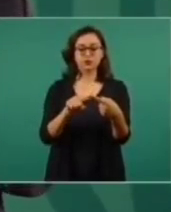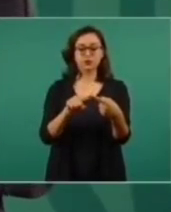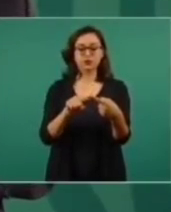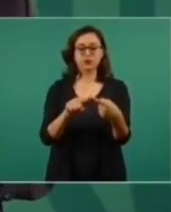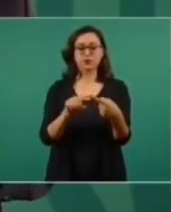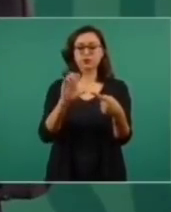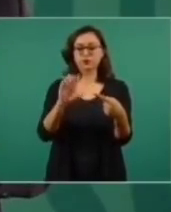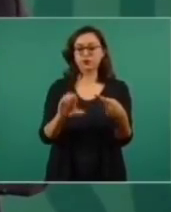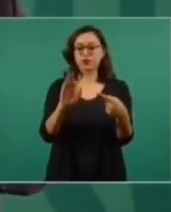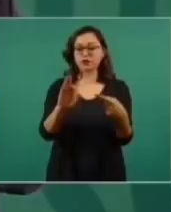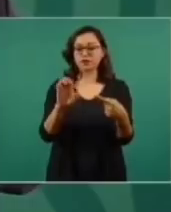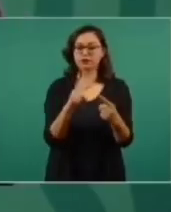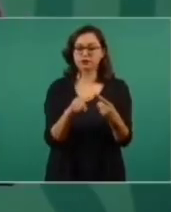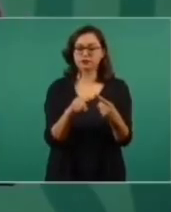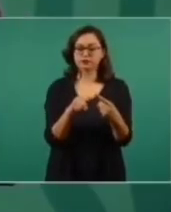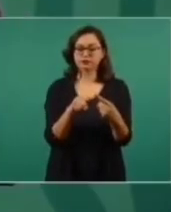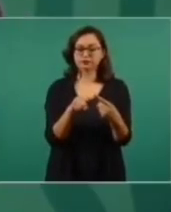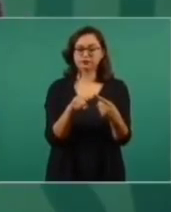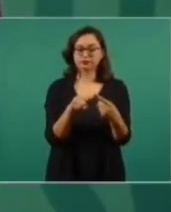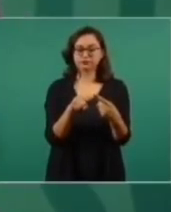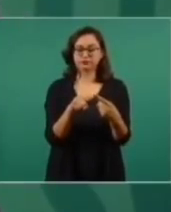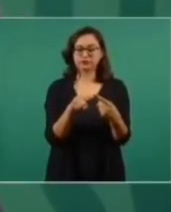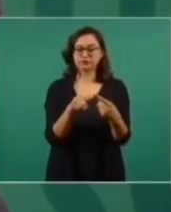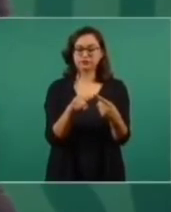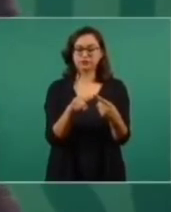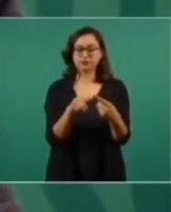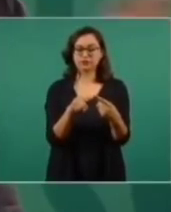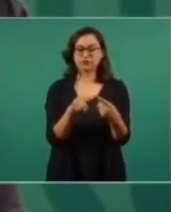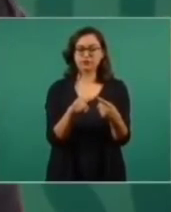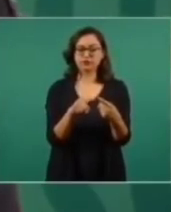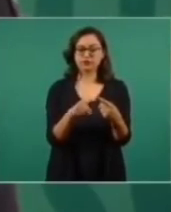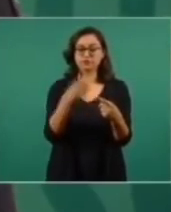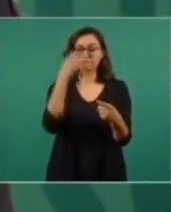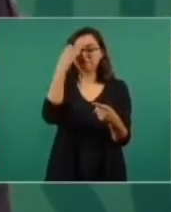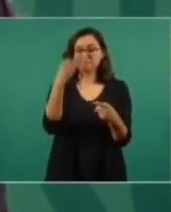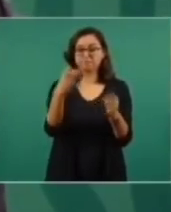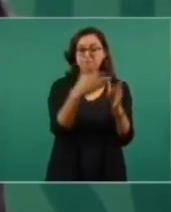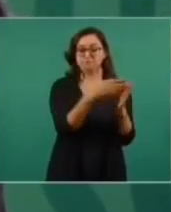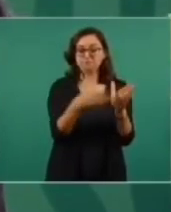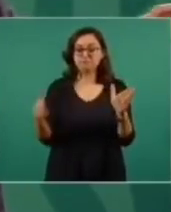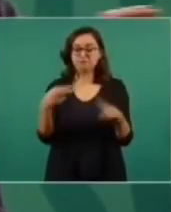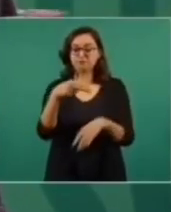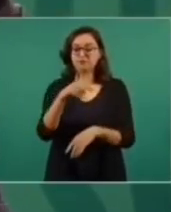Comisión Federal de Electricidad, porque durante el periodo neoliberal